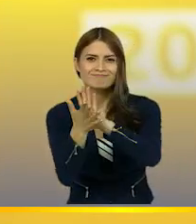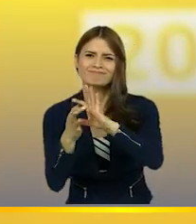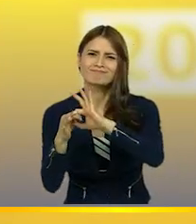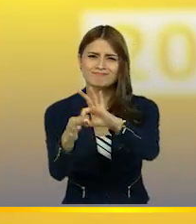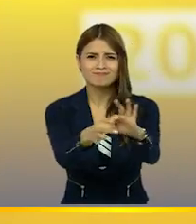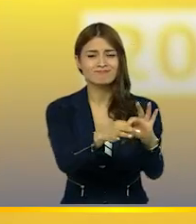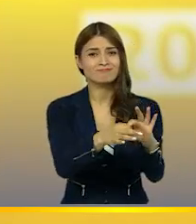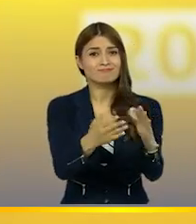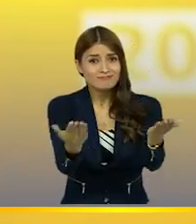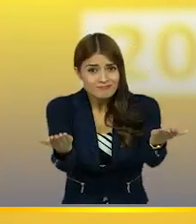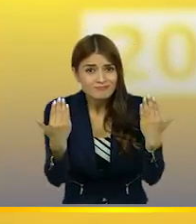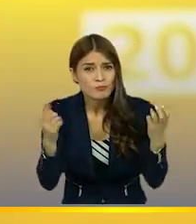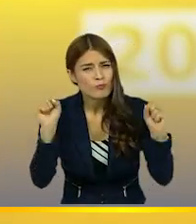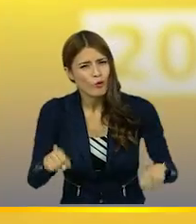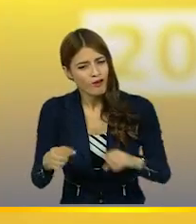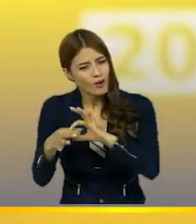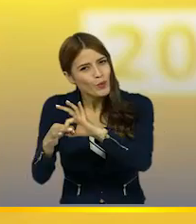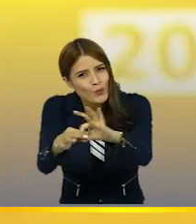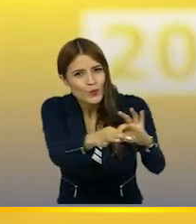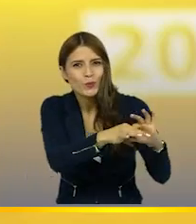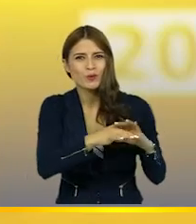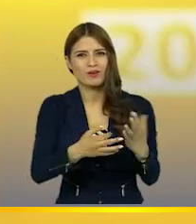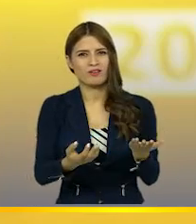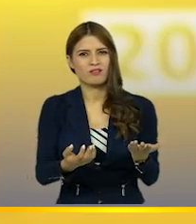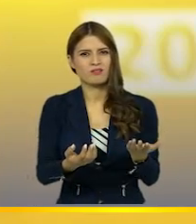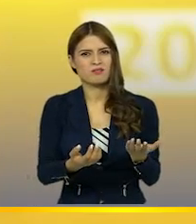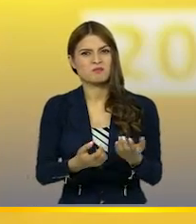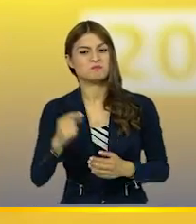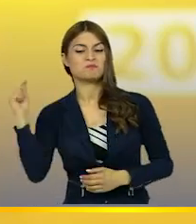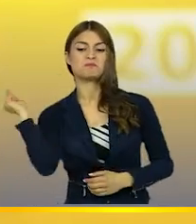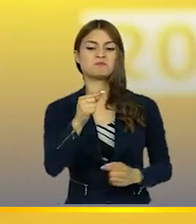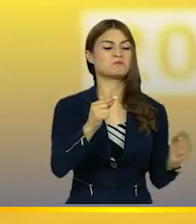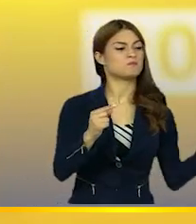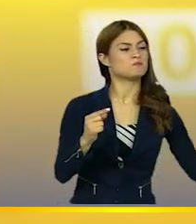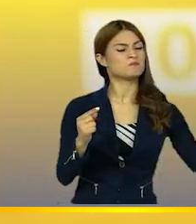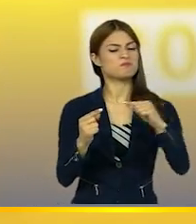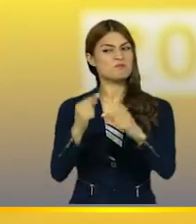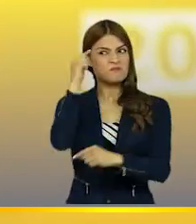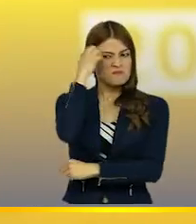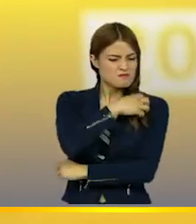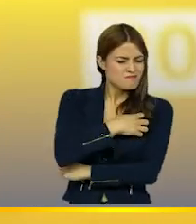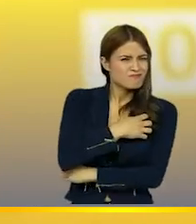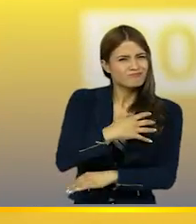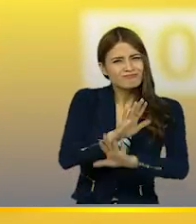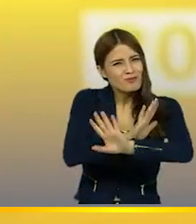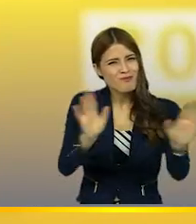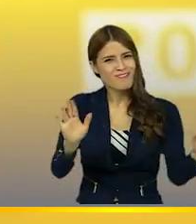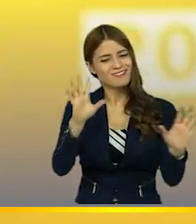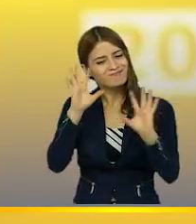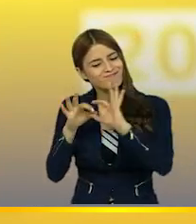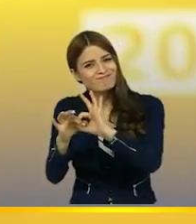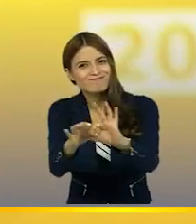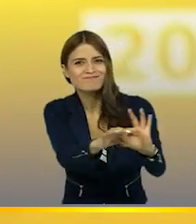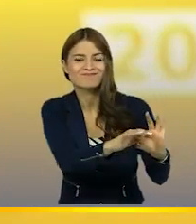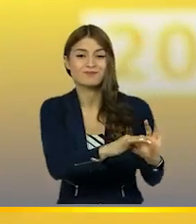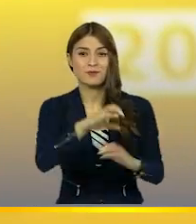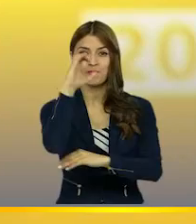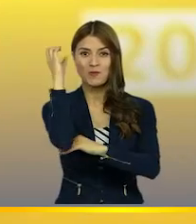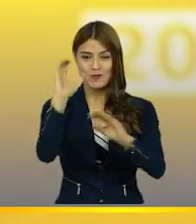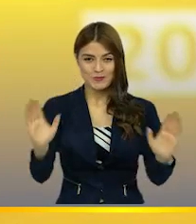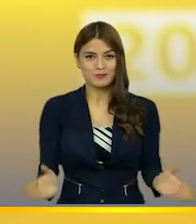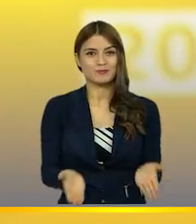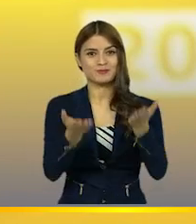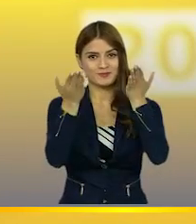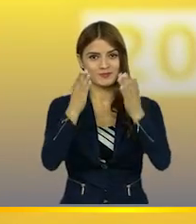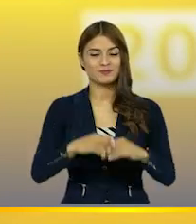unión, a dejar atrás los prejuicios y rencores para construir juntos, en armonía,